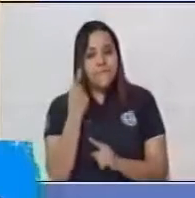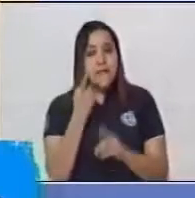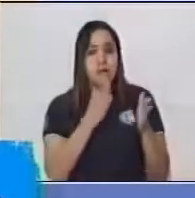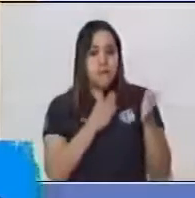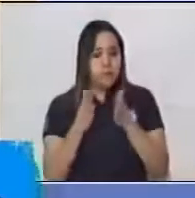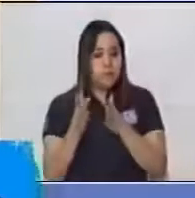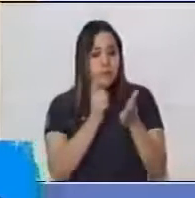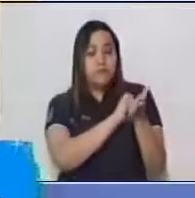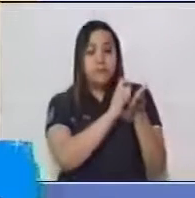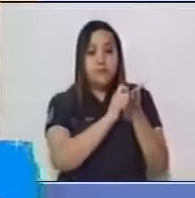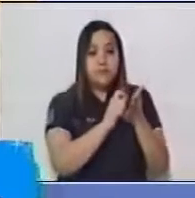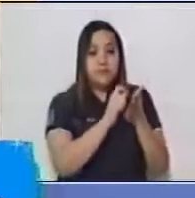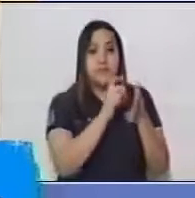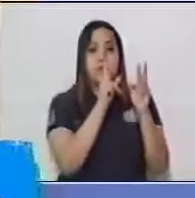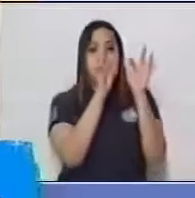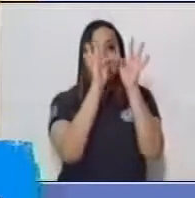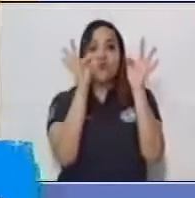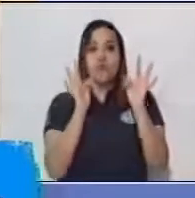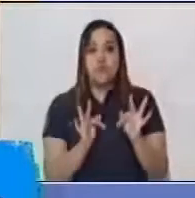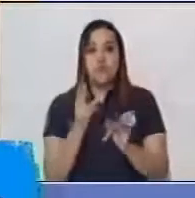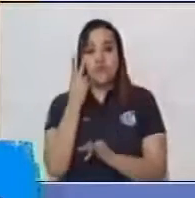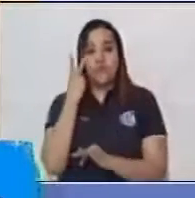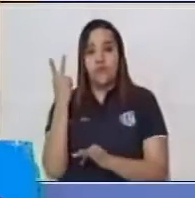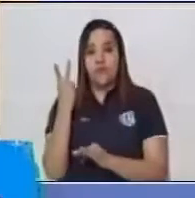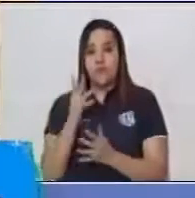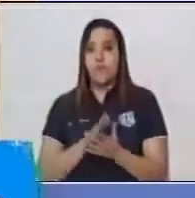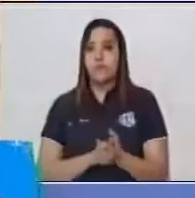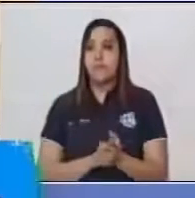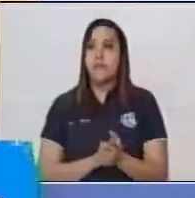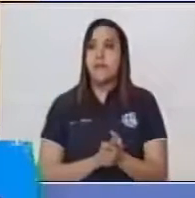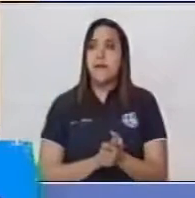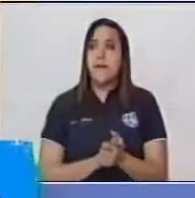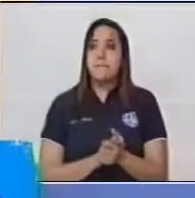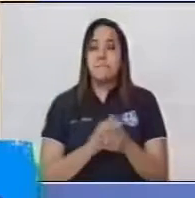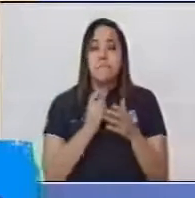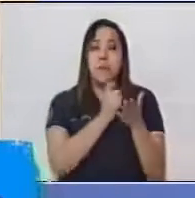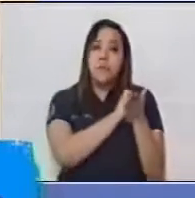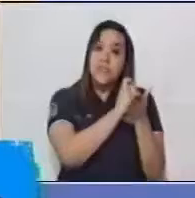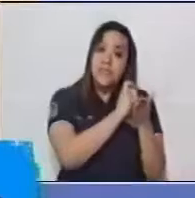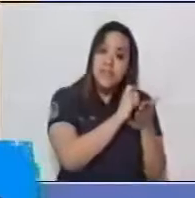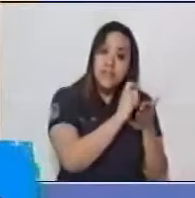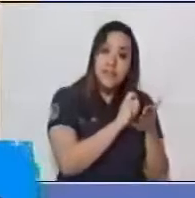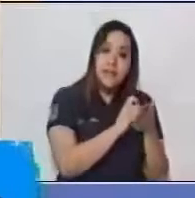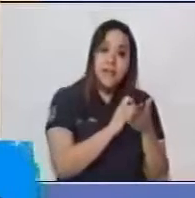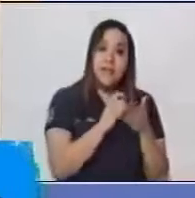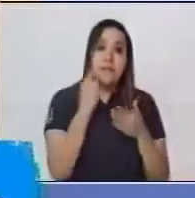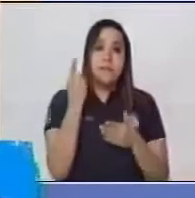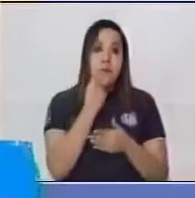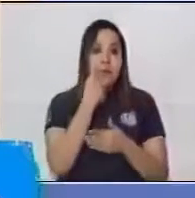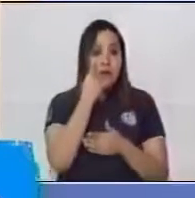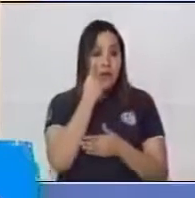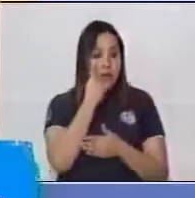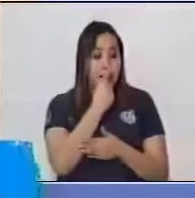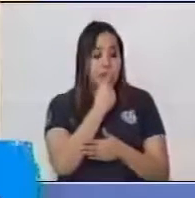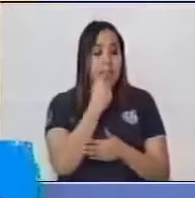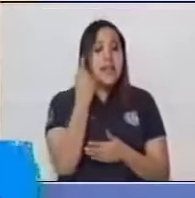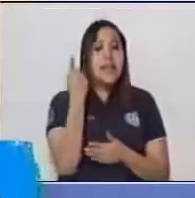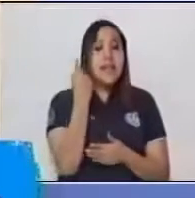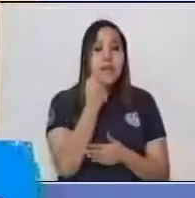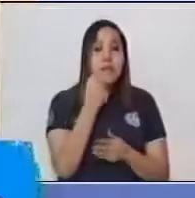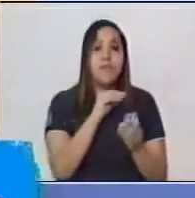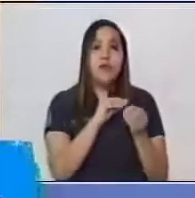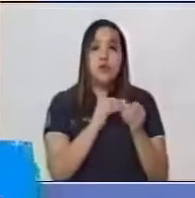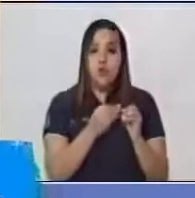coloquemos esos valores en nuestra ecuación general. Vamos a escribir primero el primer término de la